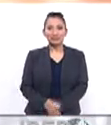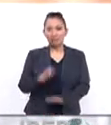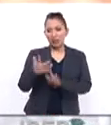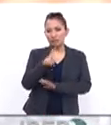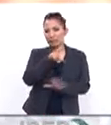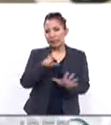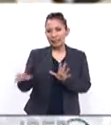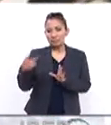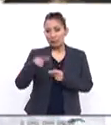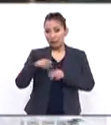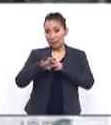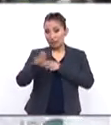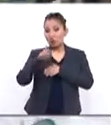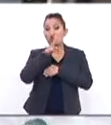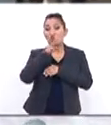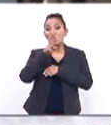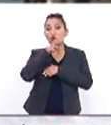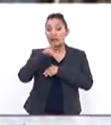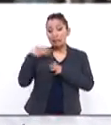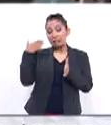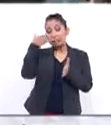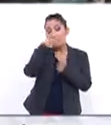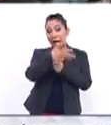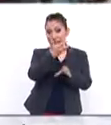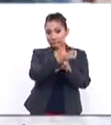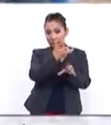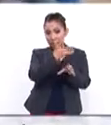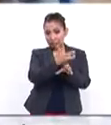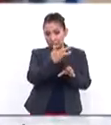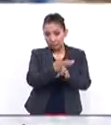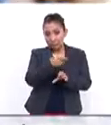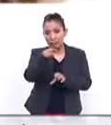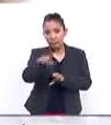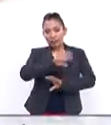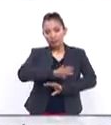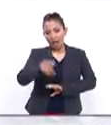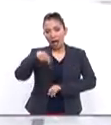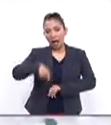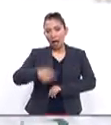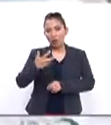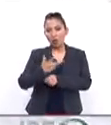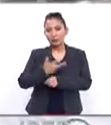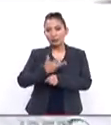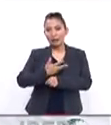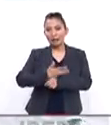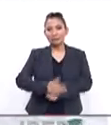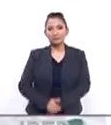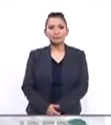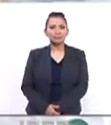Cerca de 700 migrantes hondureños que se dirigen hacia los Estados Unidos ya se encuentran en Guatemala.